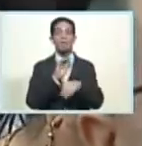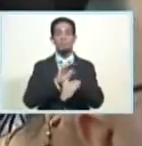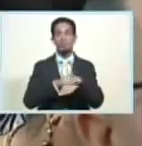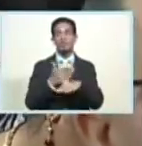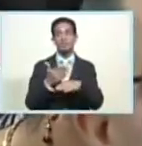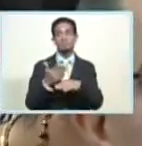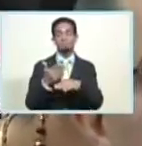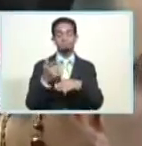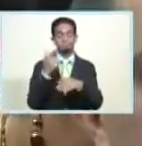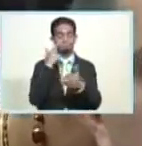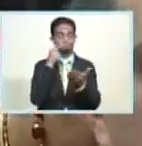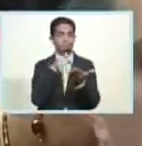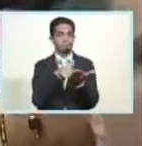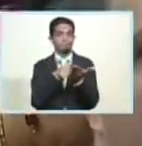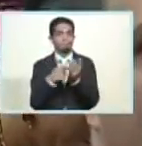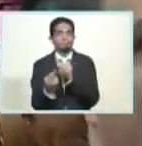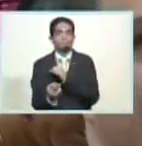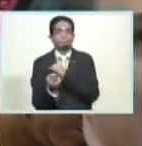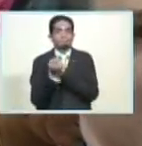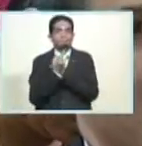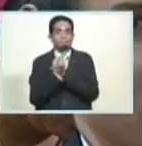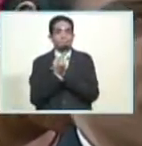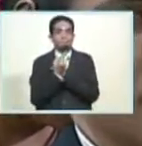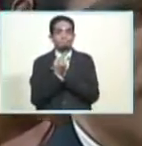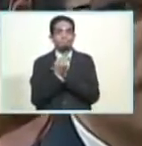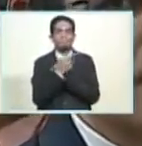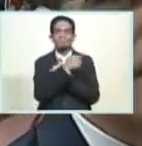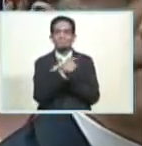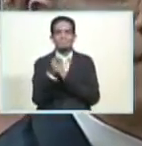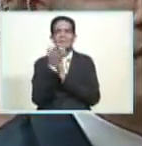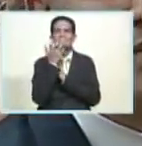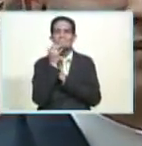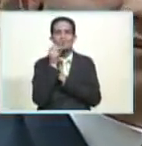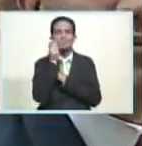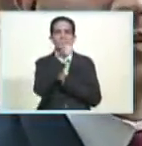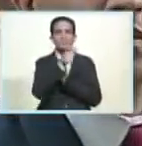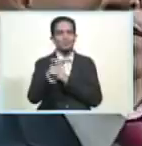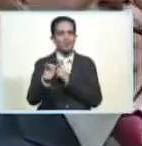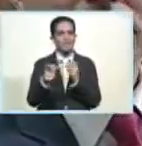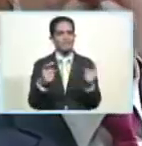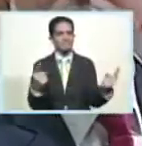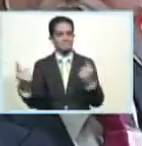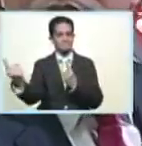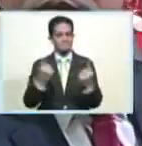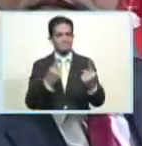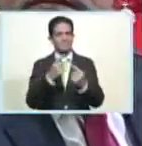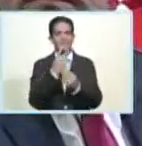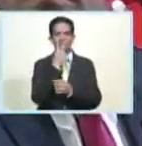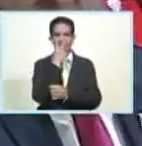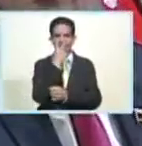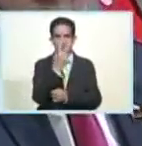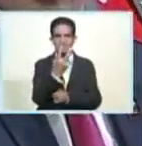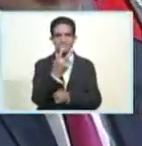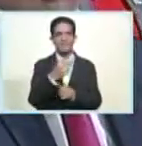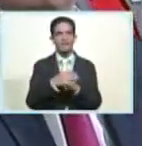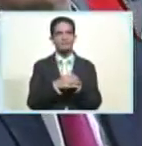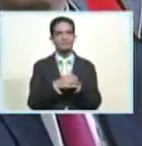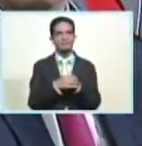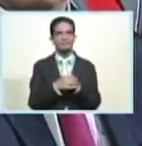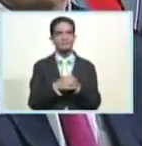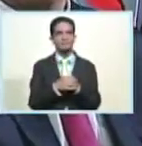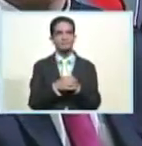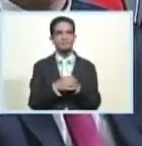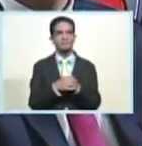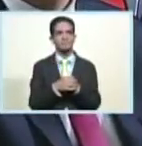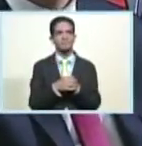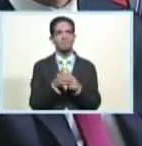tengo. Compañeros observadores internacionales que aún están en Venezuela. Querido senador Navarro, de